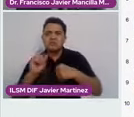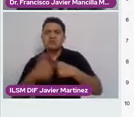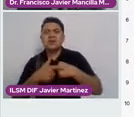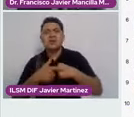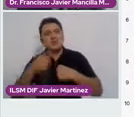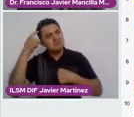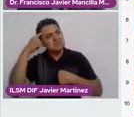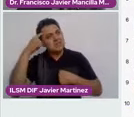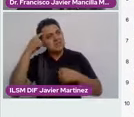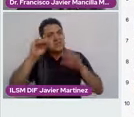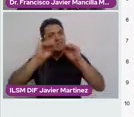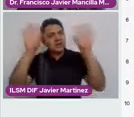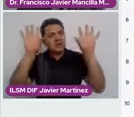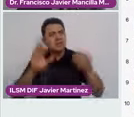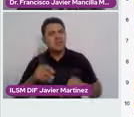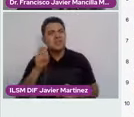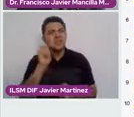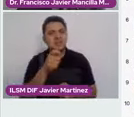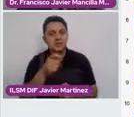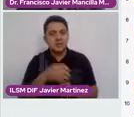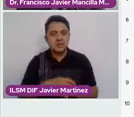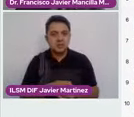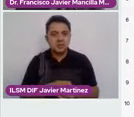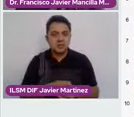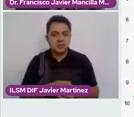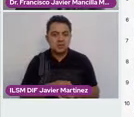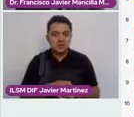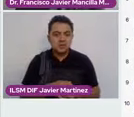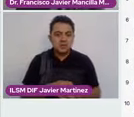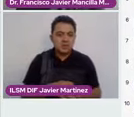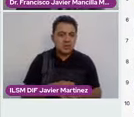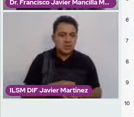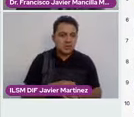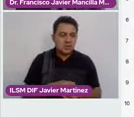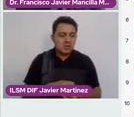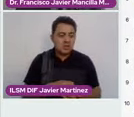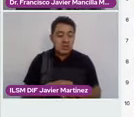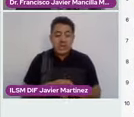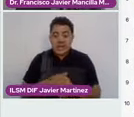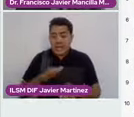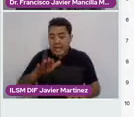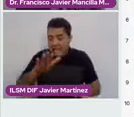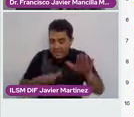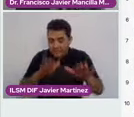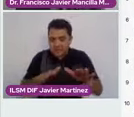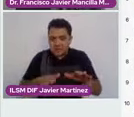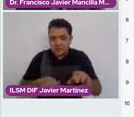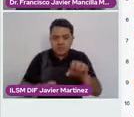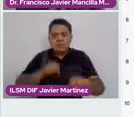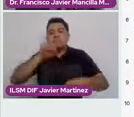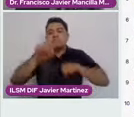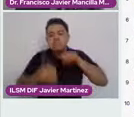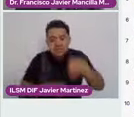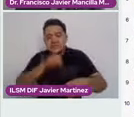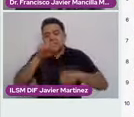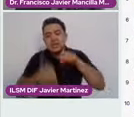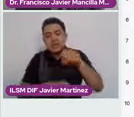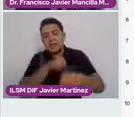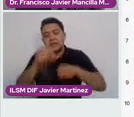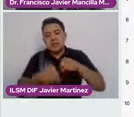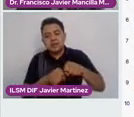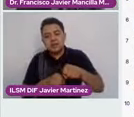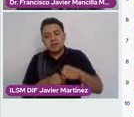poco más claro, es como esos dínamos que lo utilizábamos en las bicicletas y que al rodar la rueda generaba la